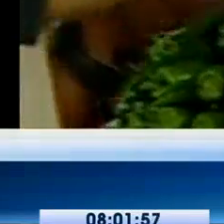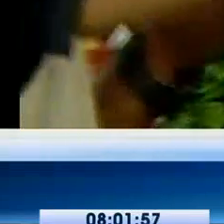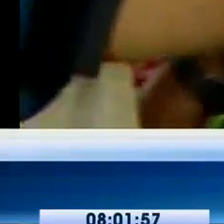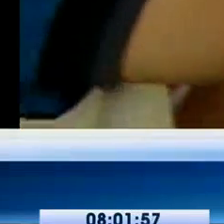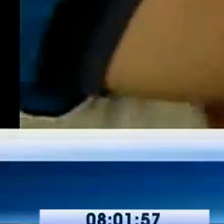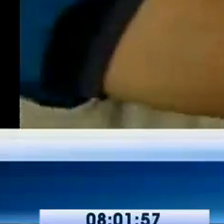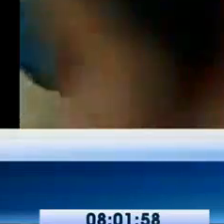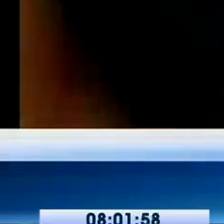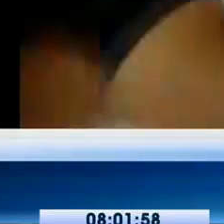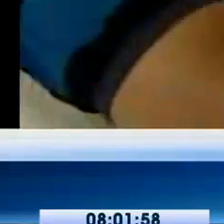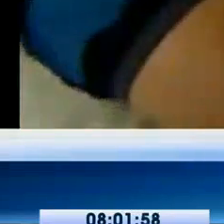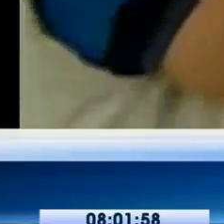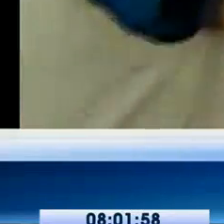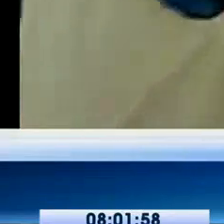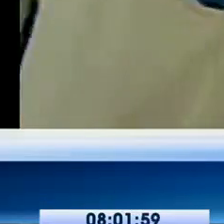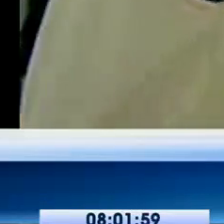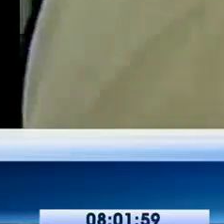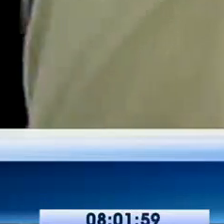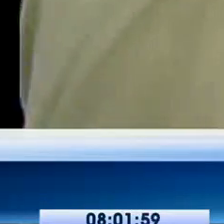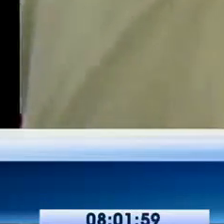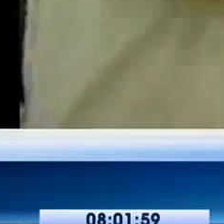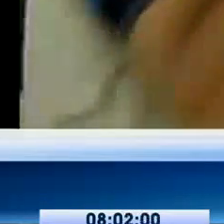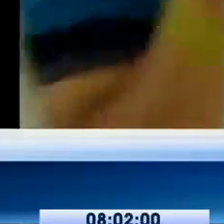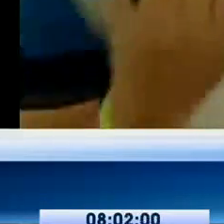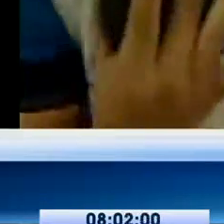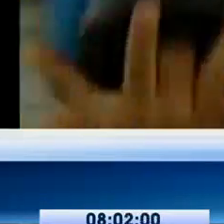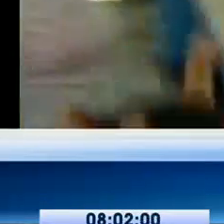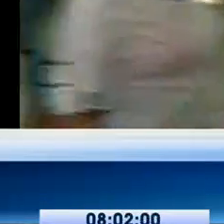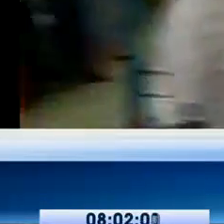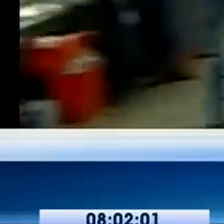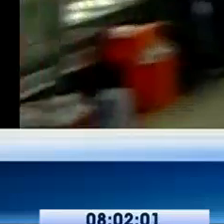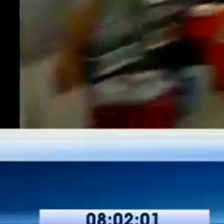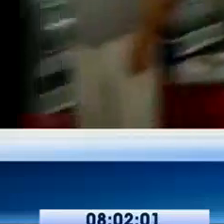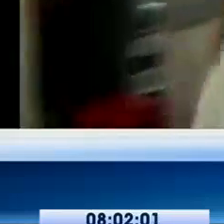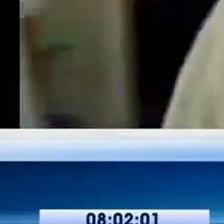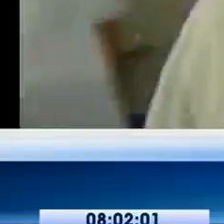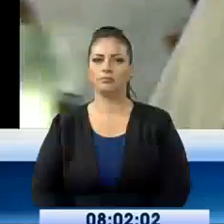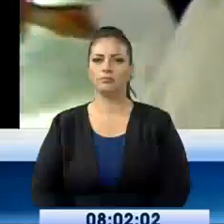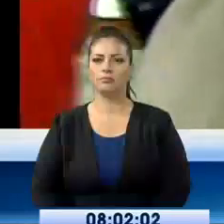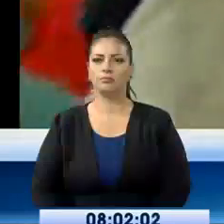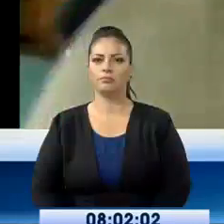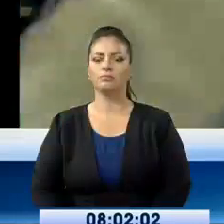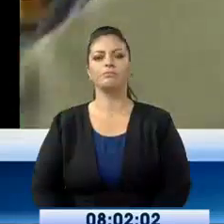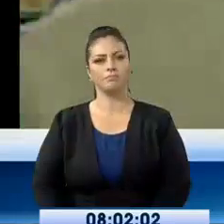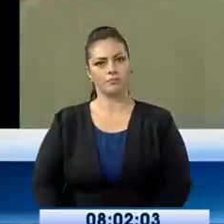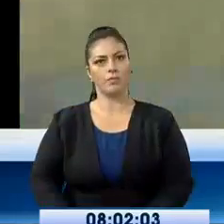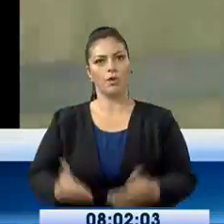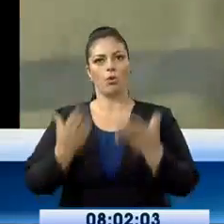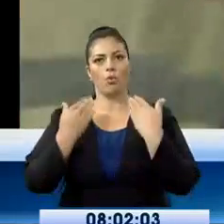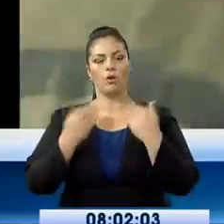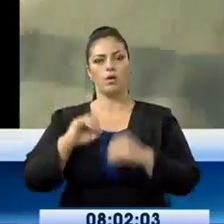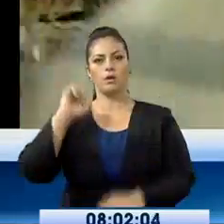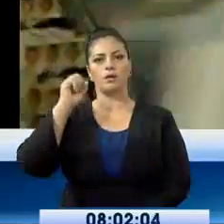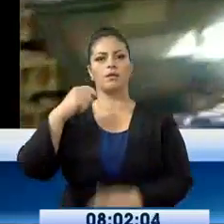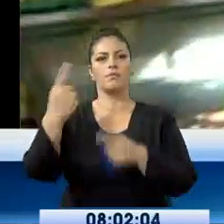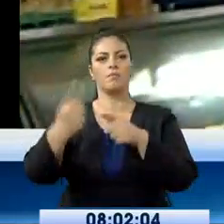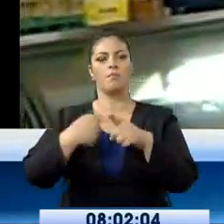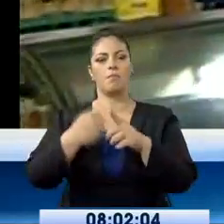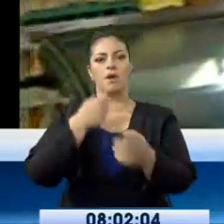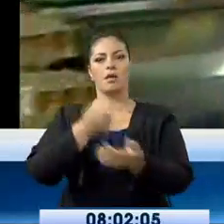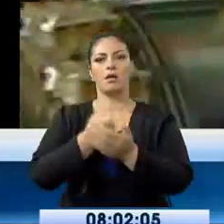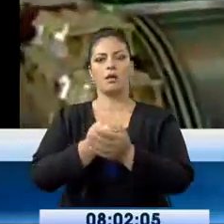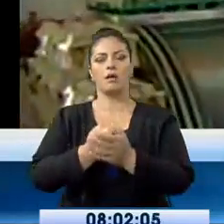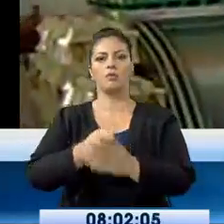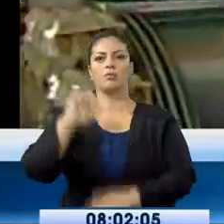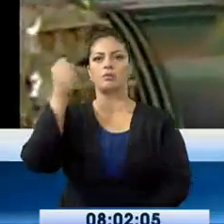el control, ¿alguna novedad? ¿Cómo están? Muy buenos días a todos. Actualmente nosotros nos hemos constituido en el mercado de Sauces 9 con la